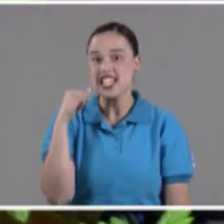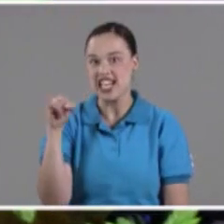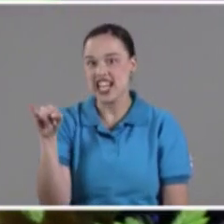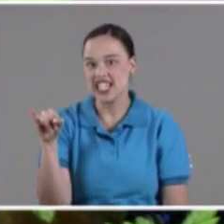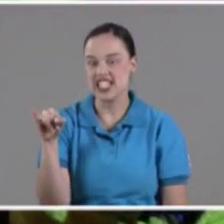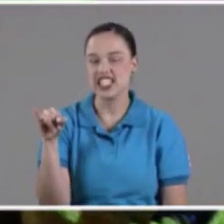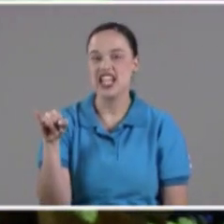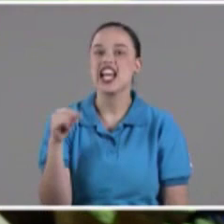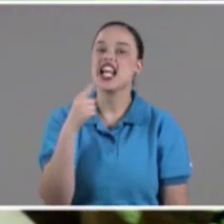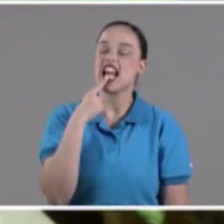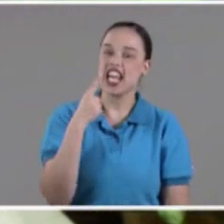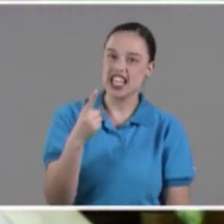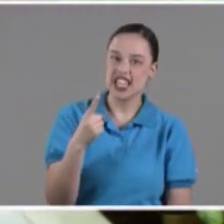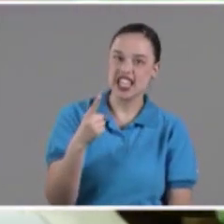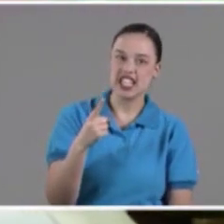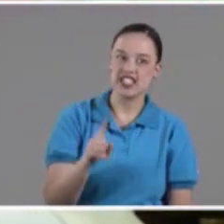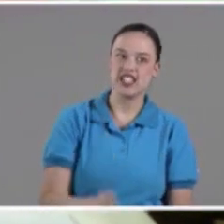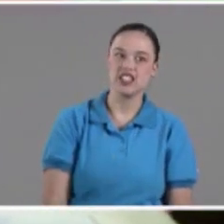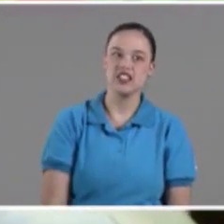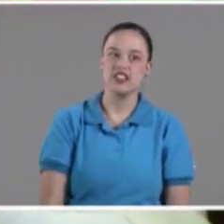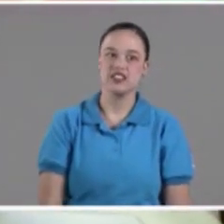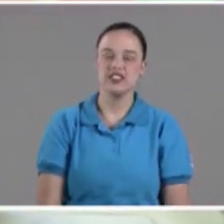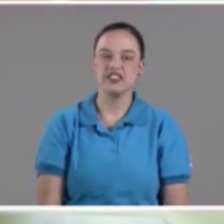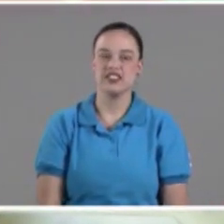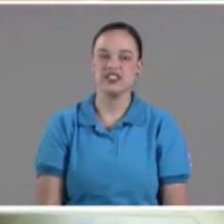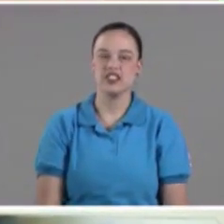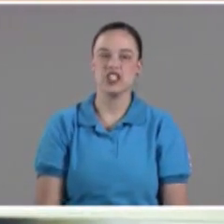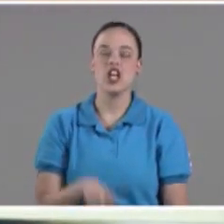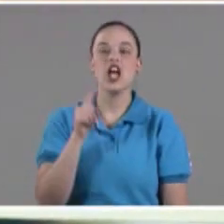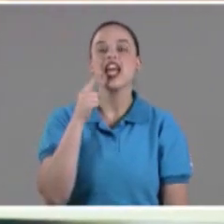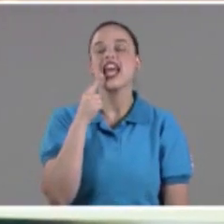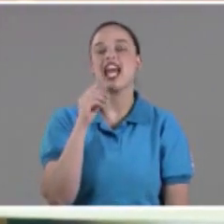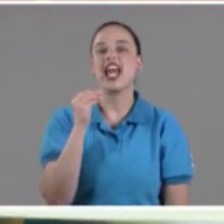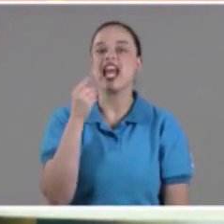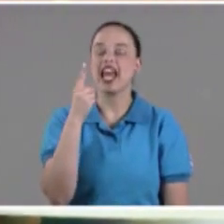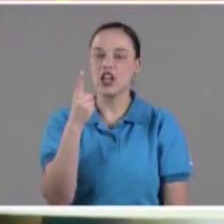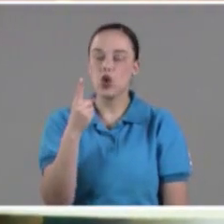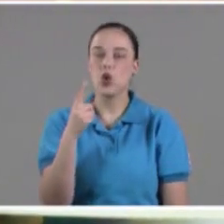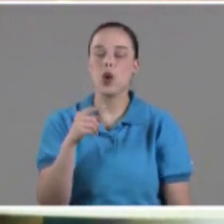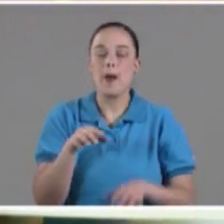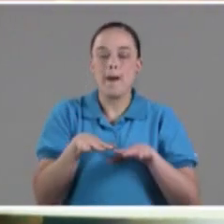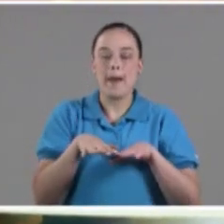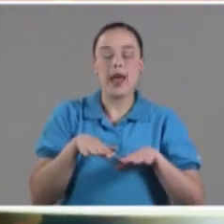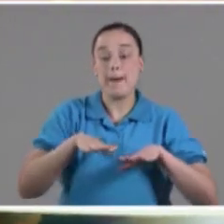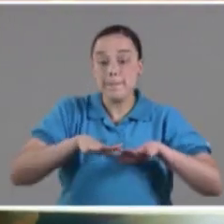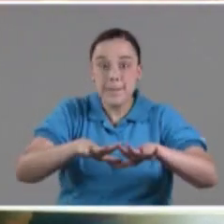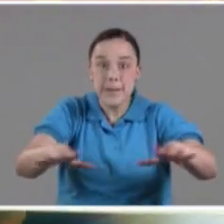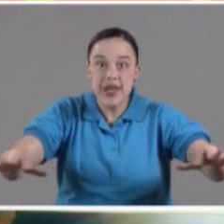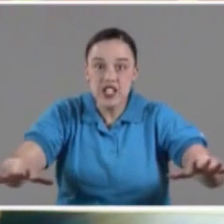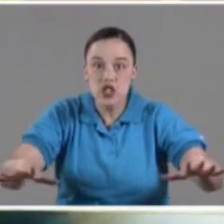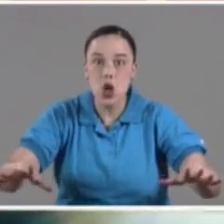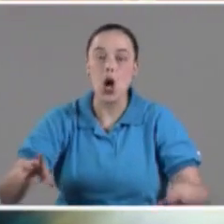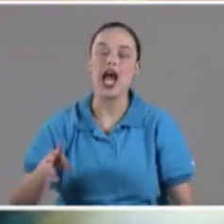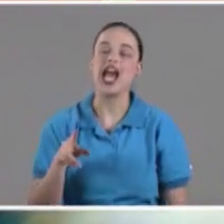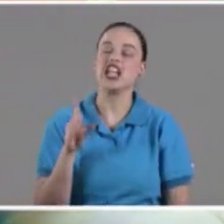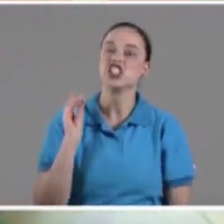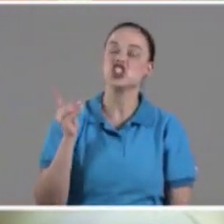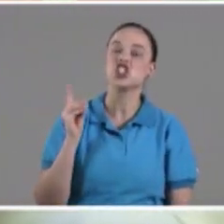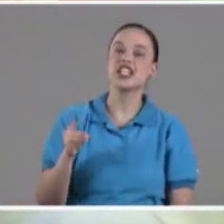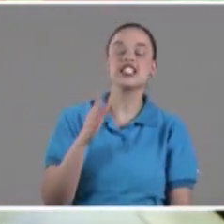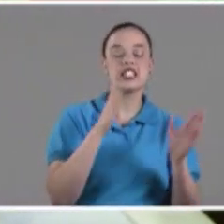le dicen tres sin flor que es un un piso en donde se prepara